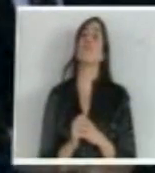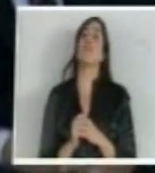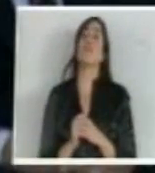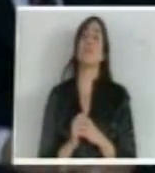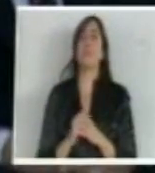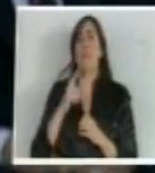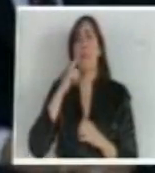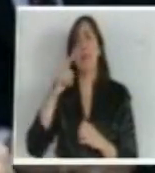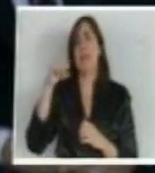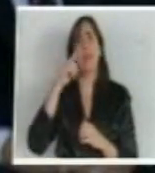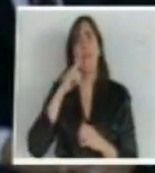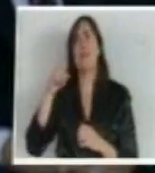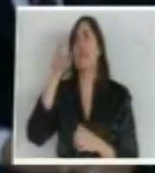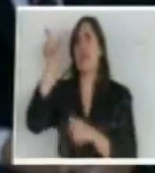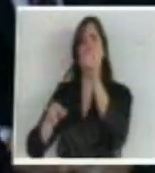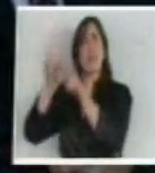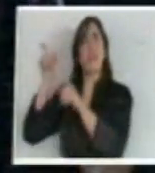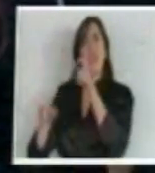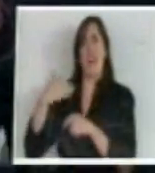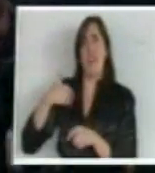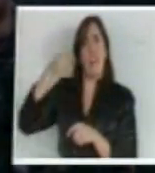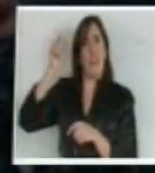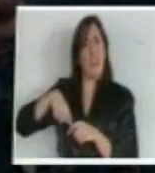miles de compatriotas